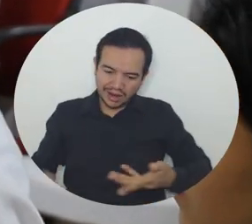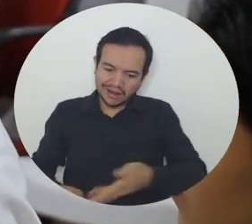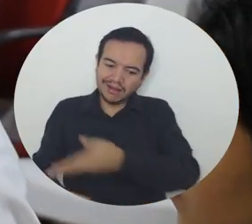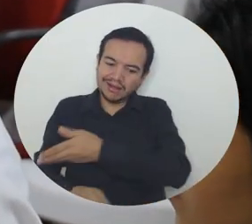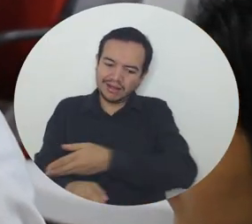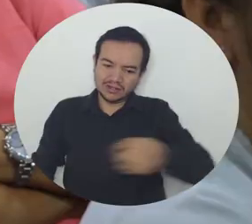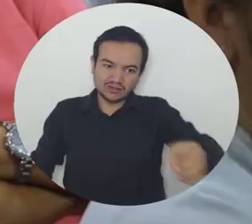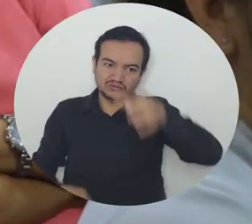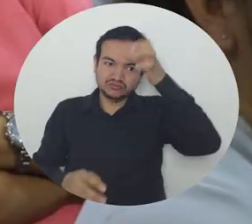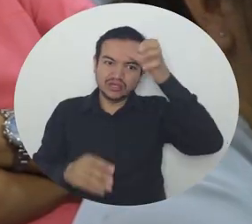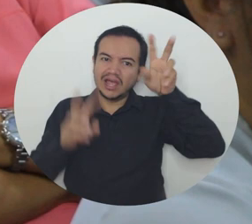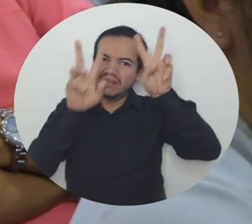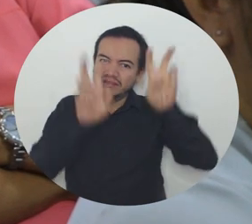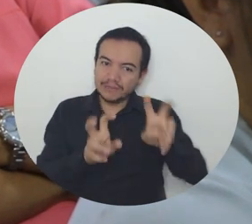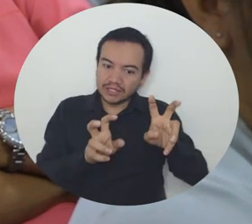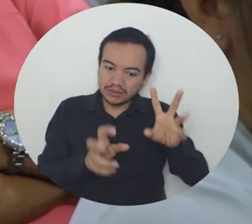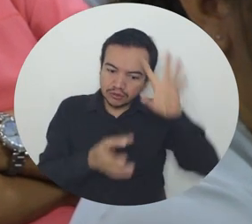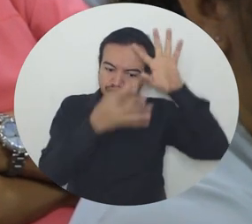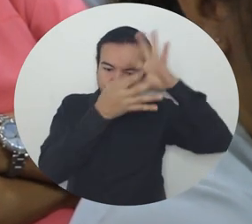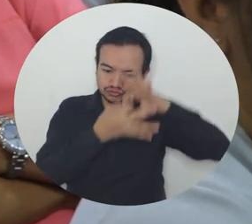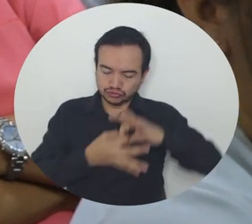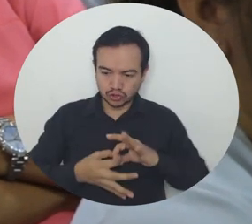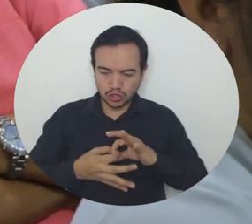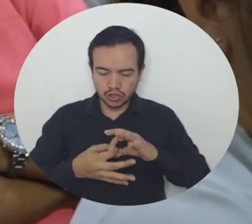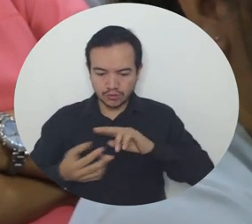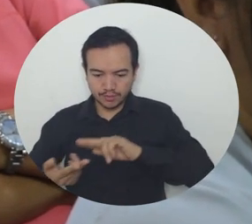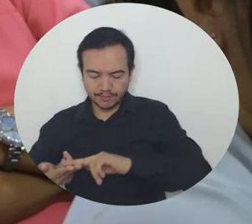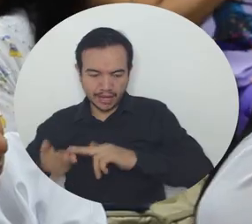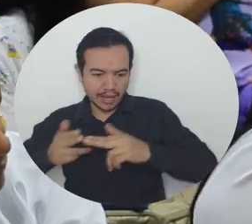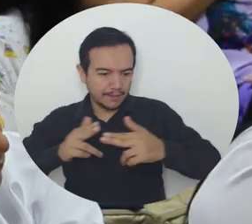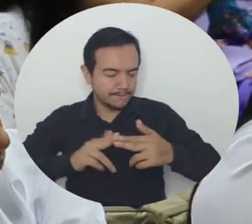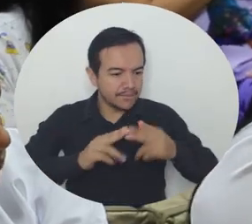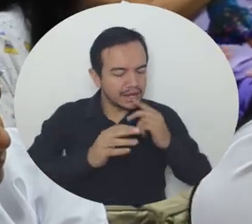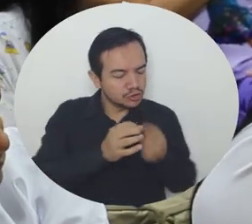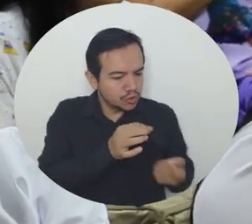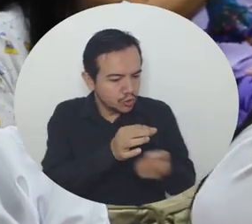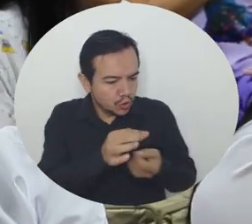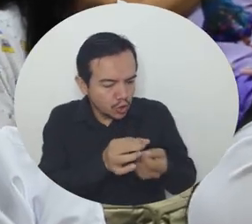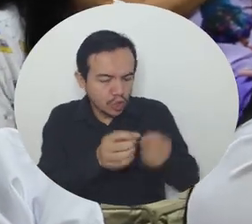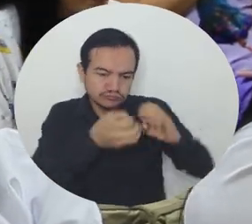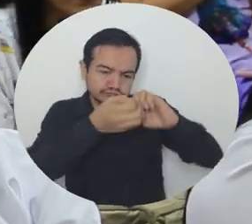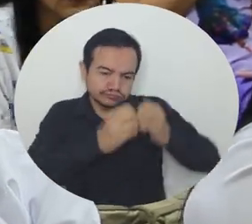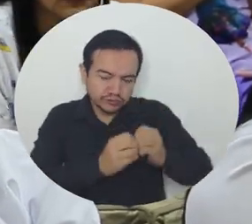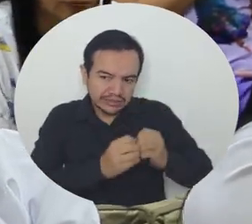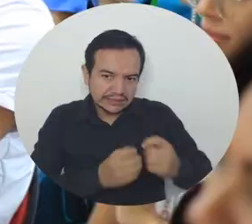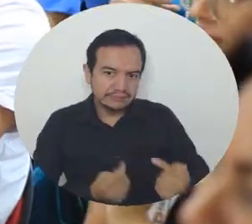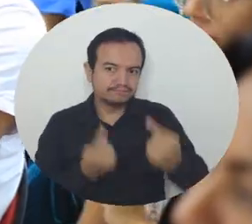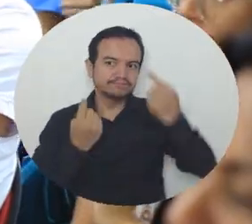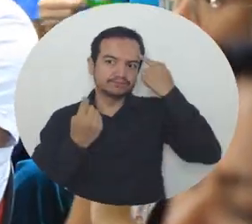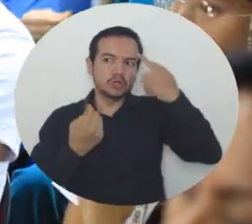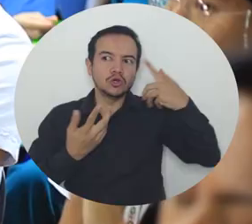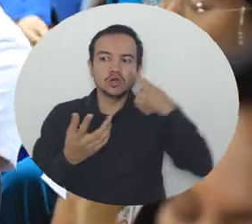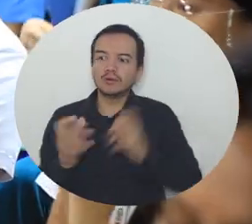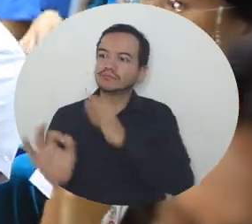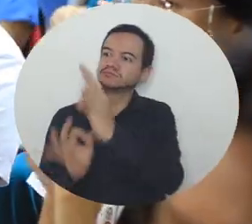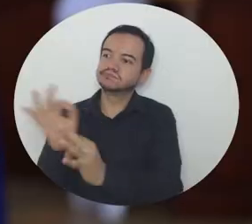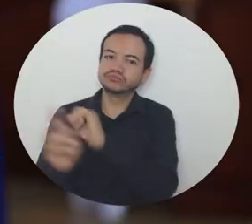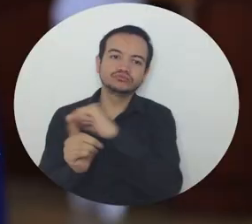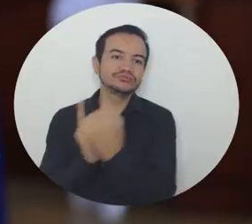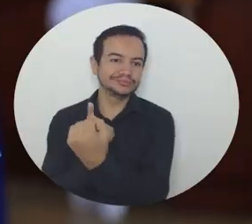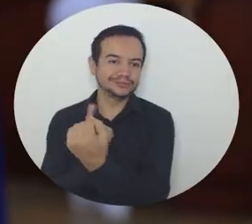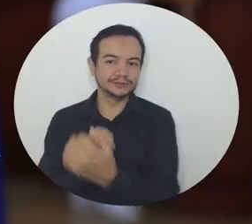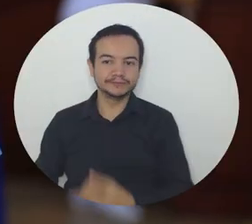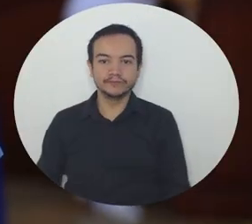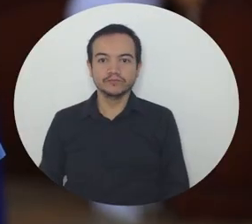el conocimiento y profundizar en aspectos moleculares y genéticos, factores de riesgo, determinantes sociales y guía de atención.